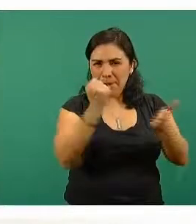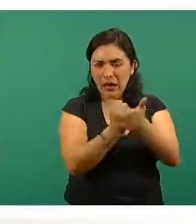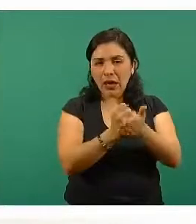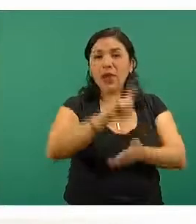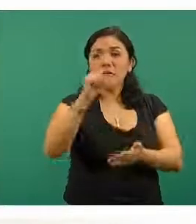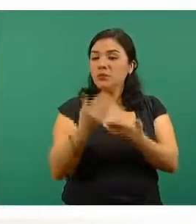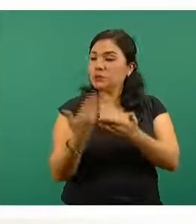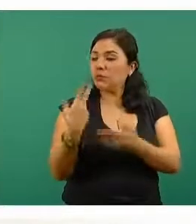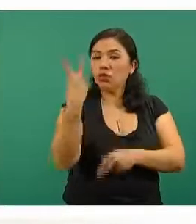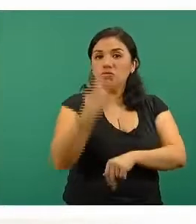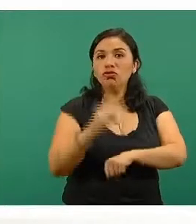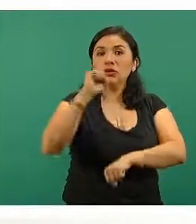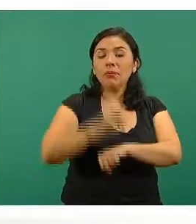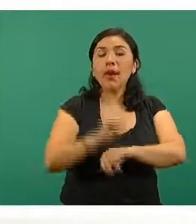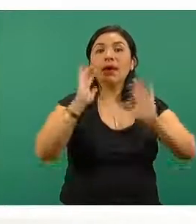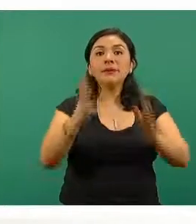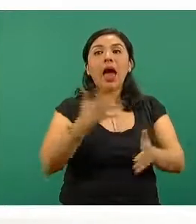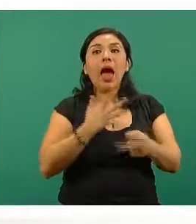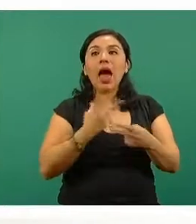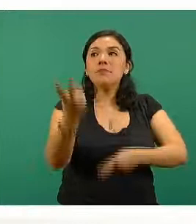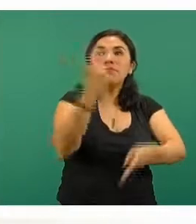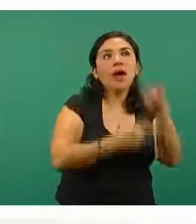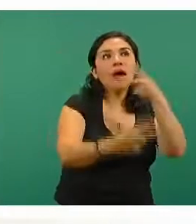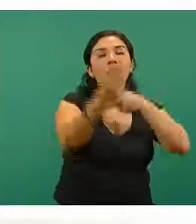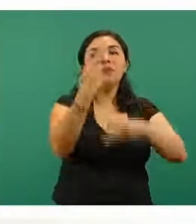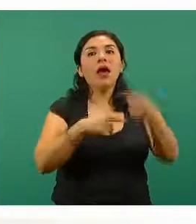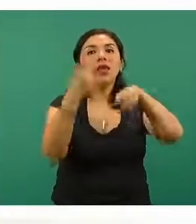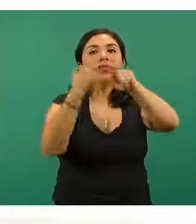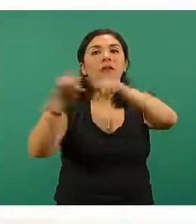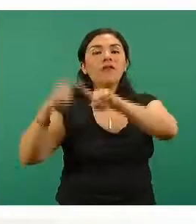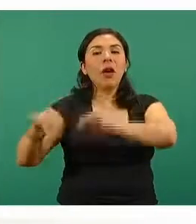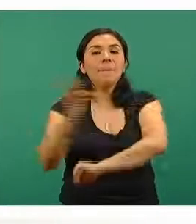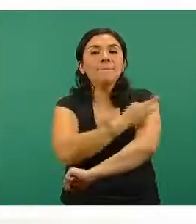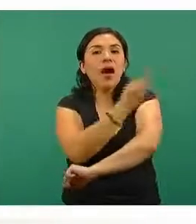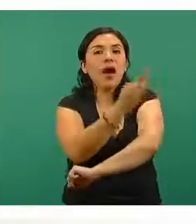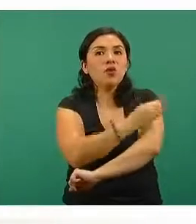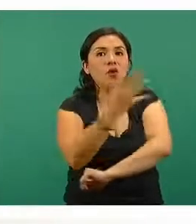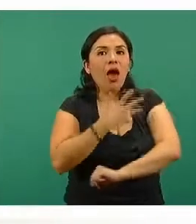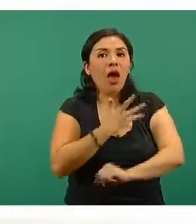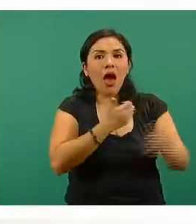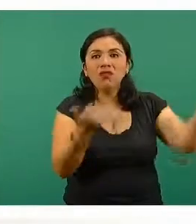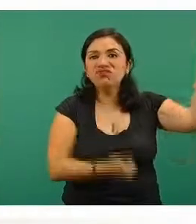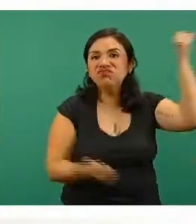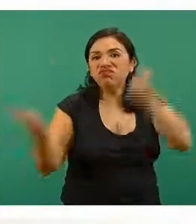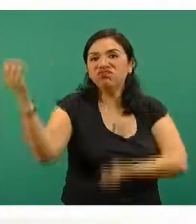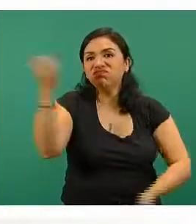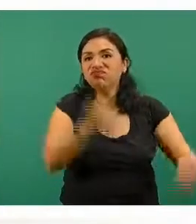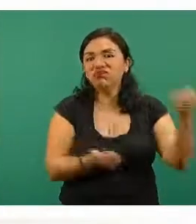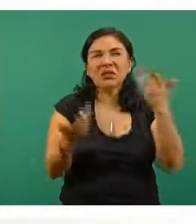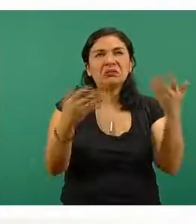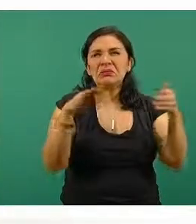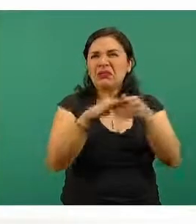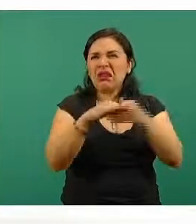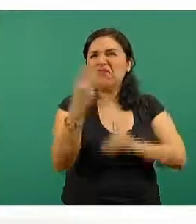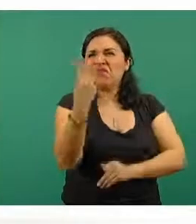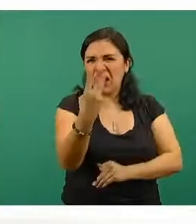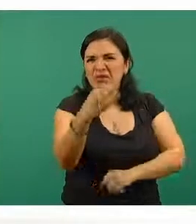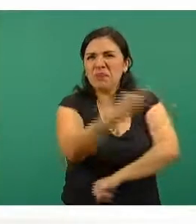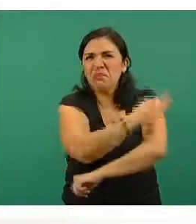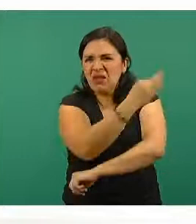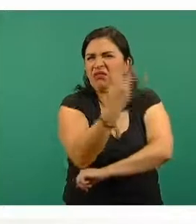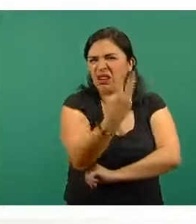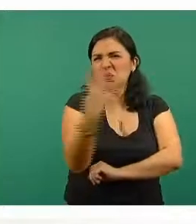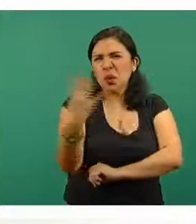las últimas 2 semanas donde ya tenemos una combinación de al menos 3 vacunas,